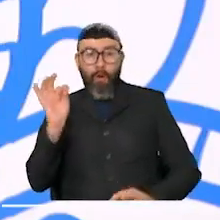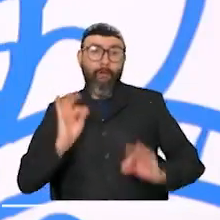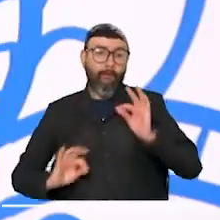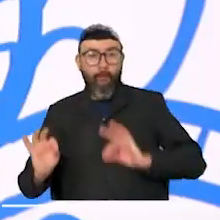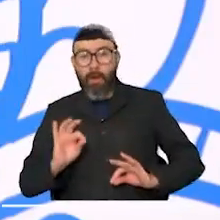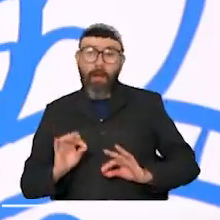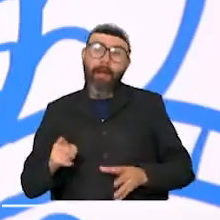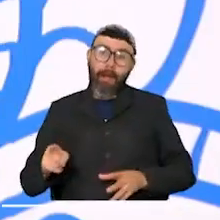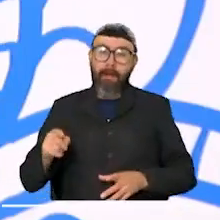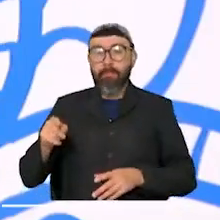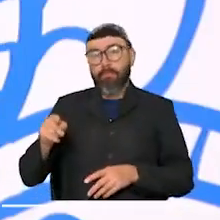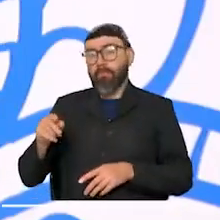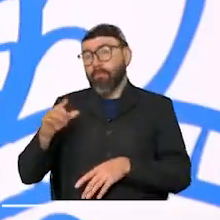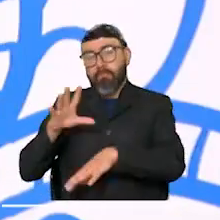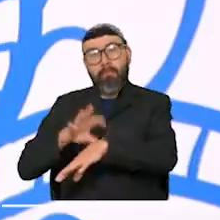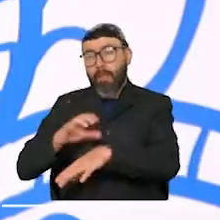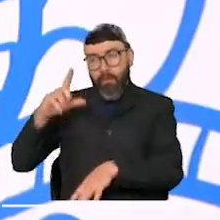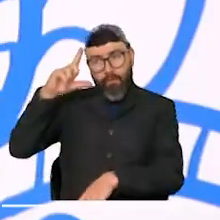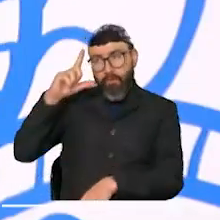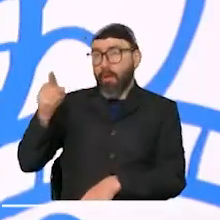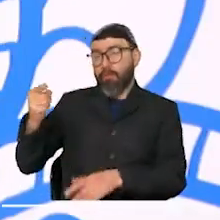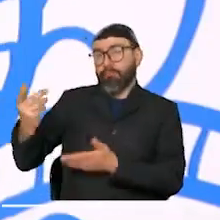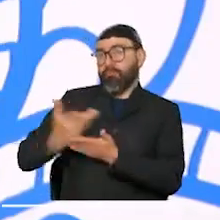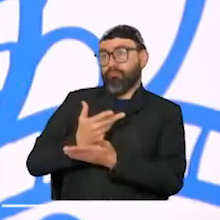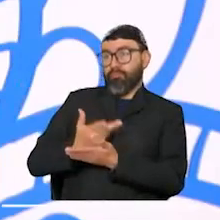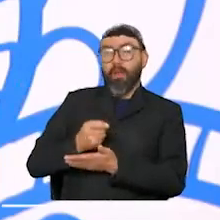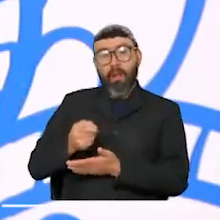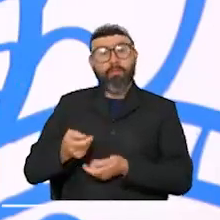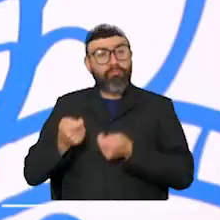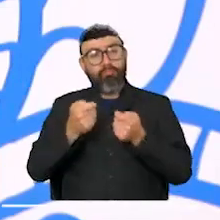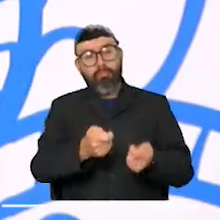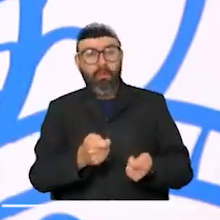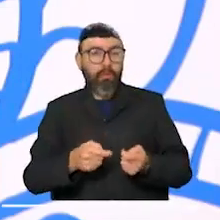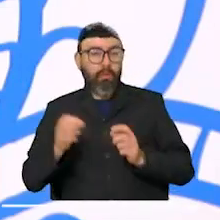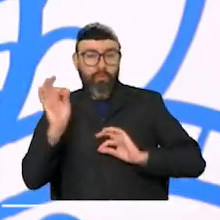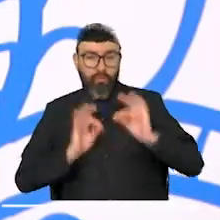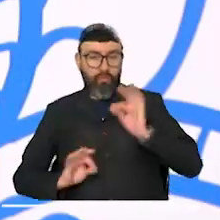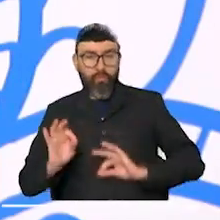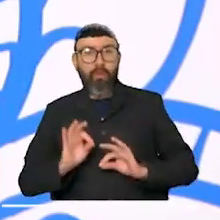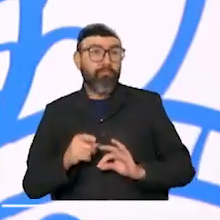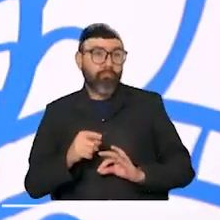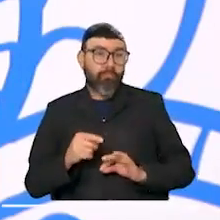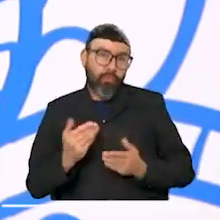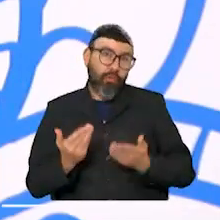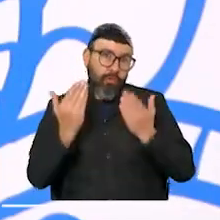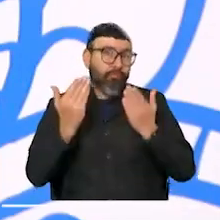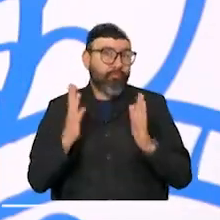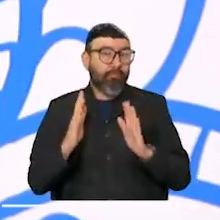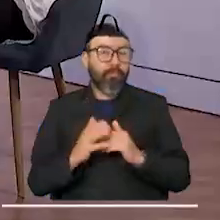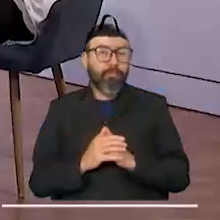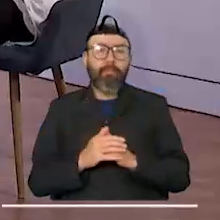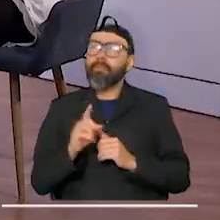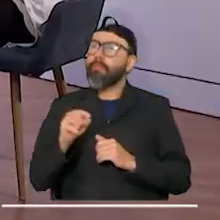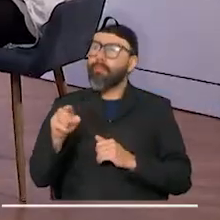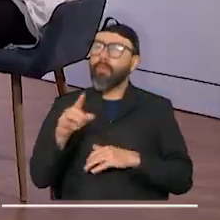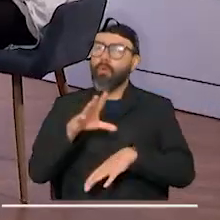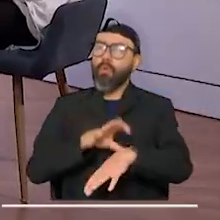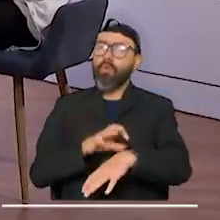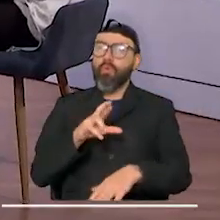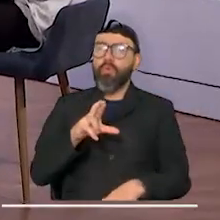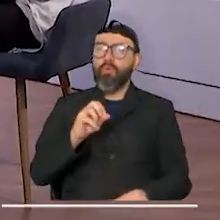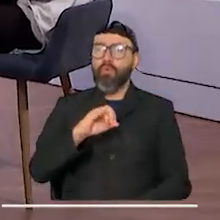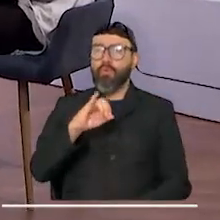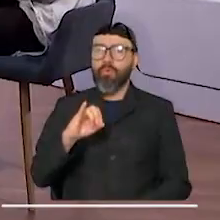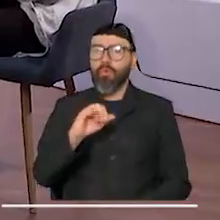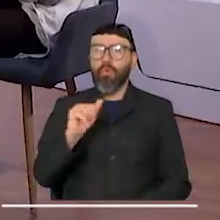porque también les puede mejorar muchísimo el solo hecho de tener estrógenos crema con estrógenos recordemos que de Doctor Rojas también estaba el tersui